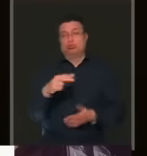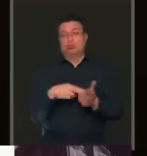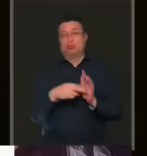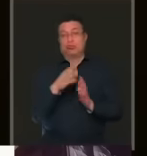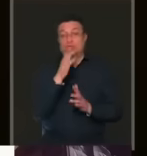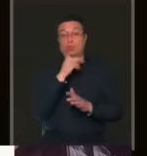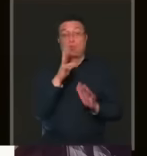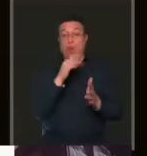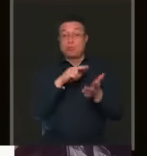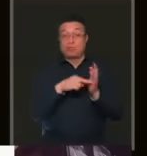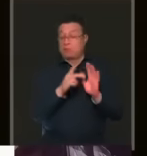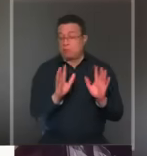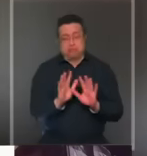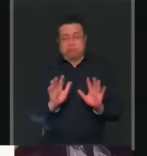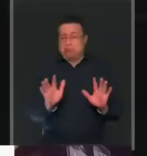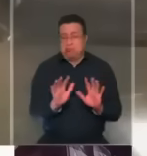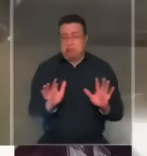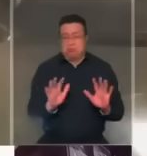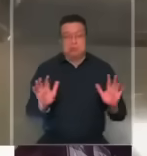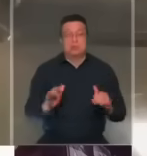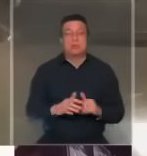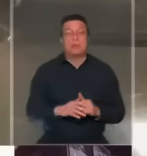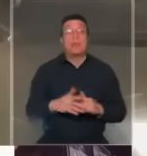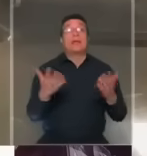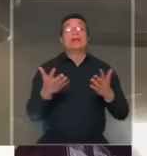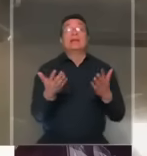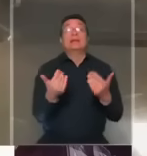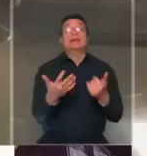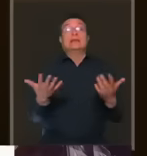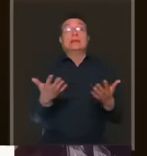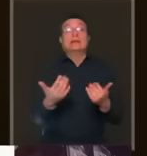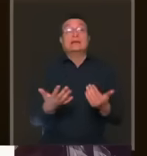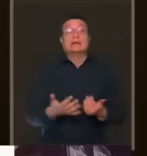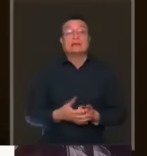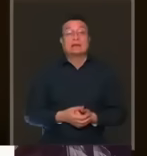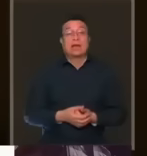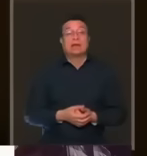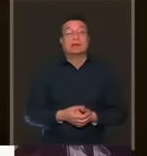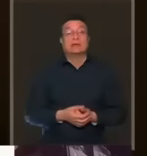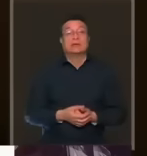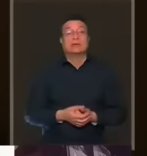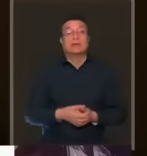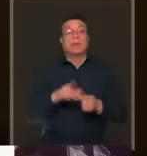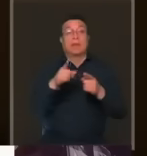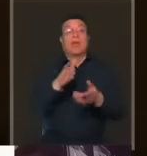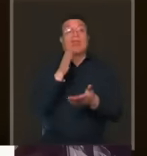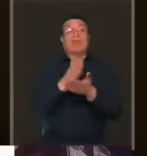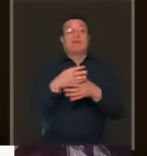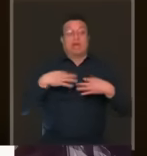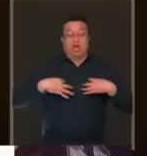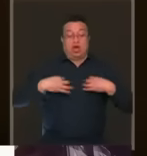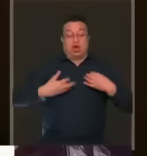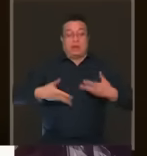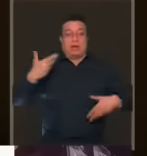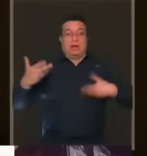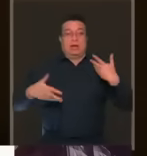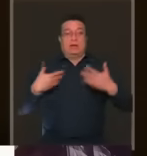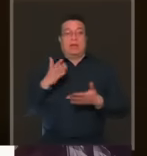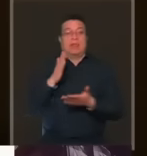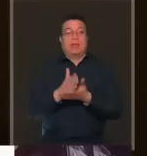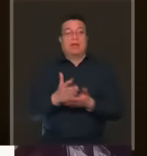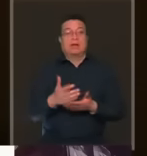verdad no hay problema? No. ¿Qué más necesitas? Que te quites la ropa.